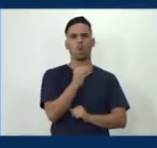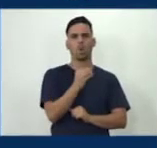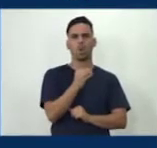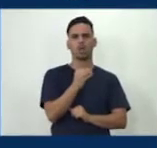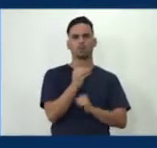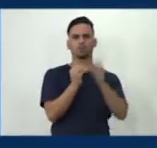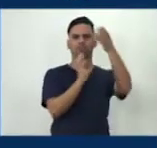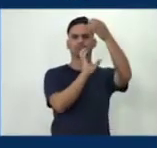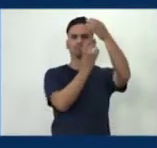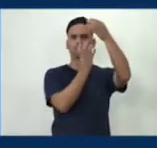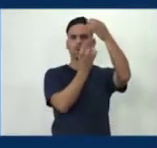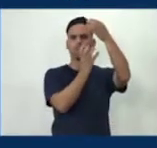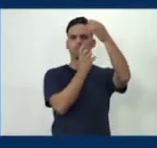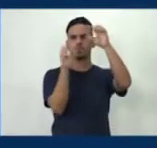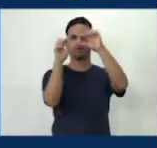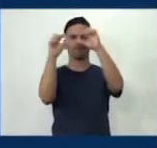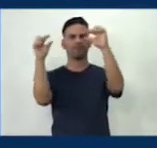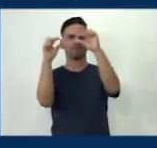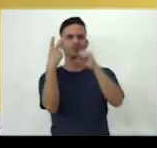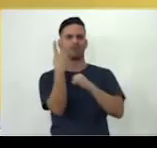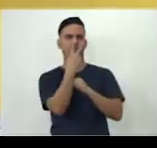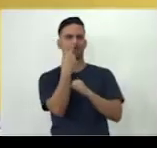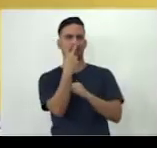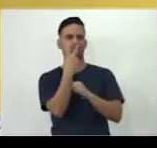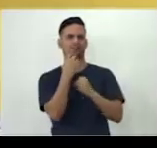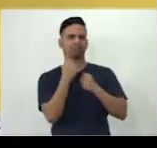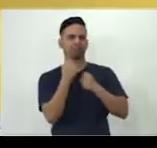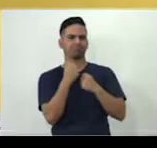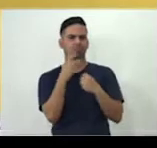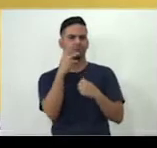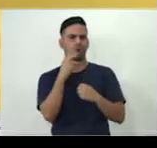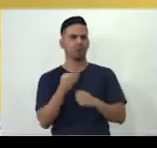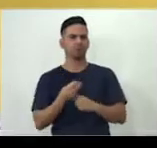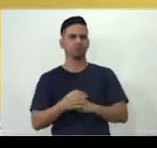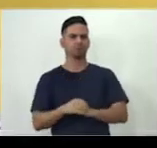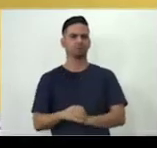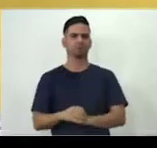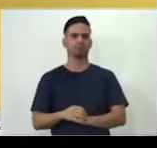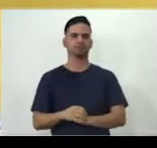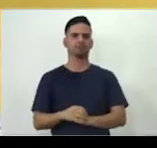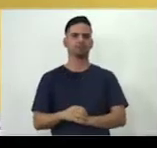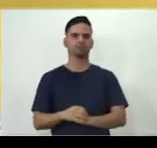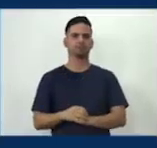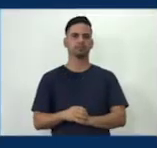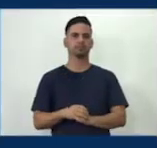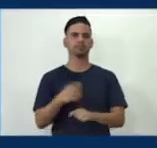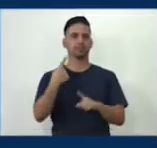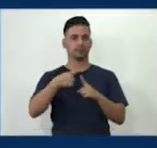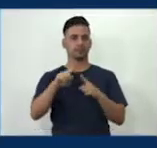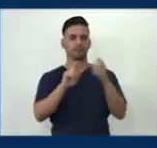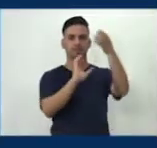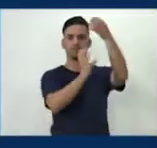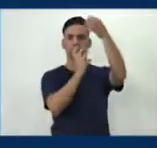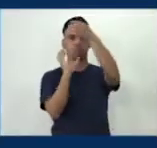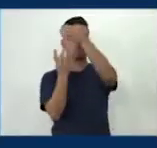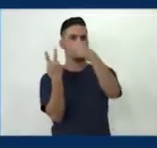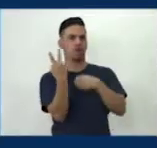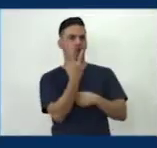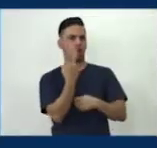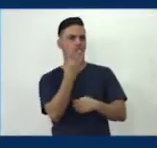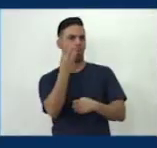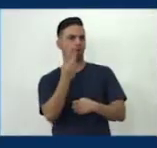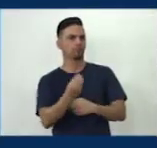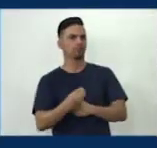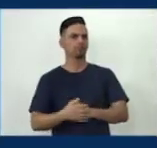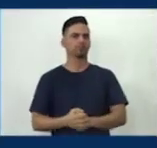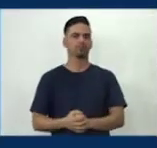fuente y el otro bombillo, y entre los dos bombillos. Por lo tanto, debía de quedarle de esta manera. Primeramente, hago